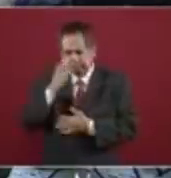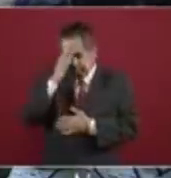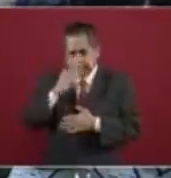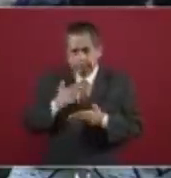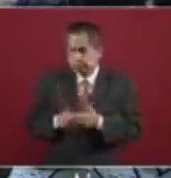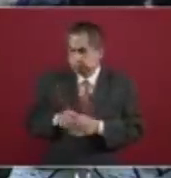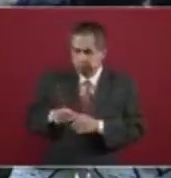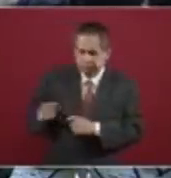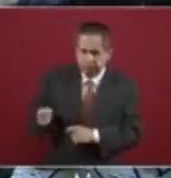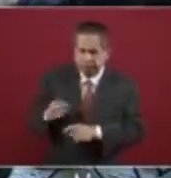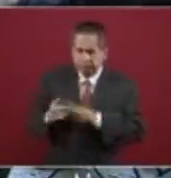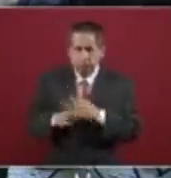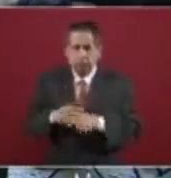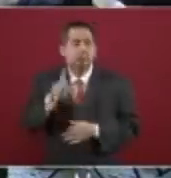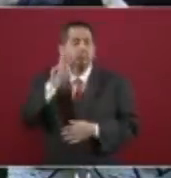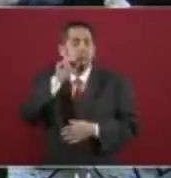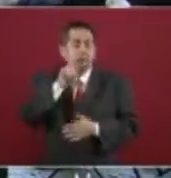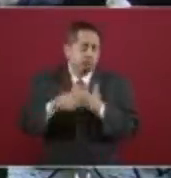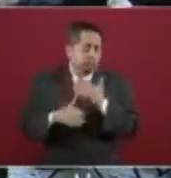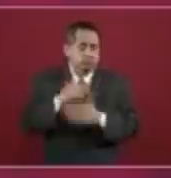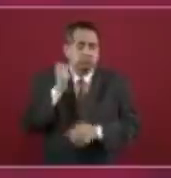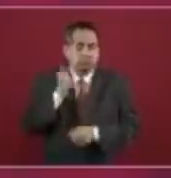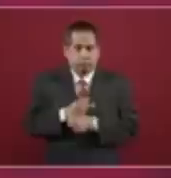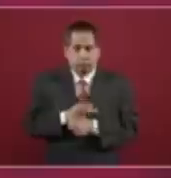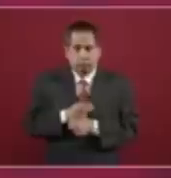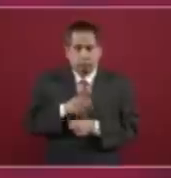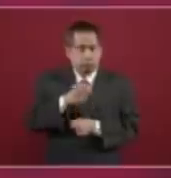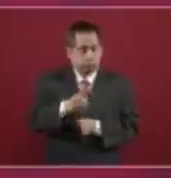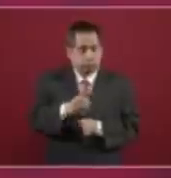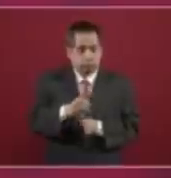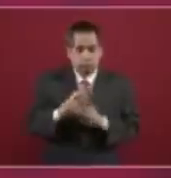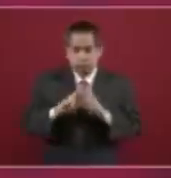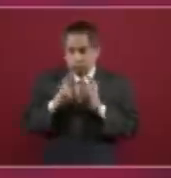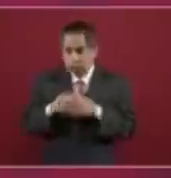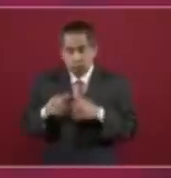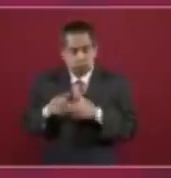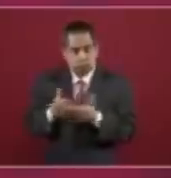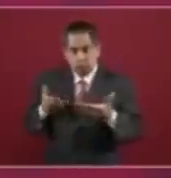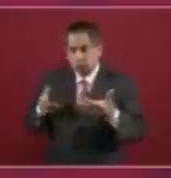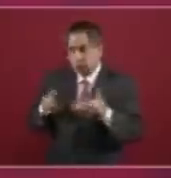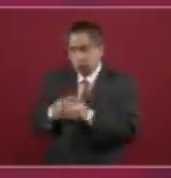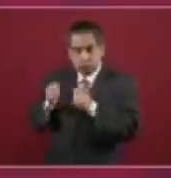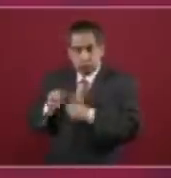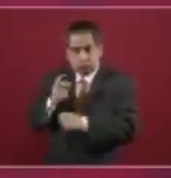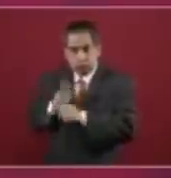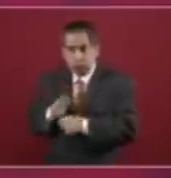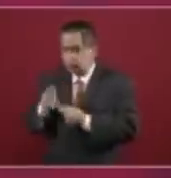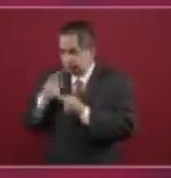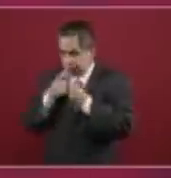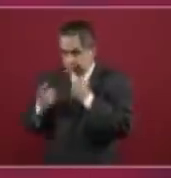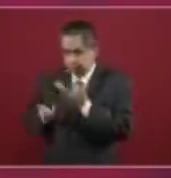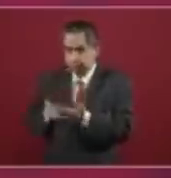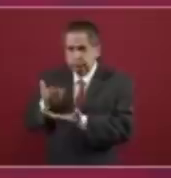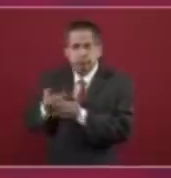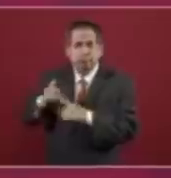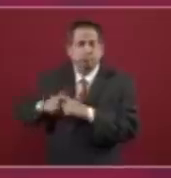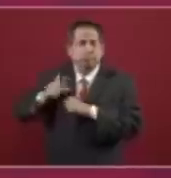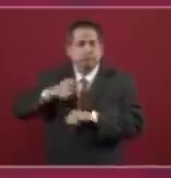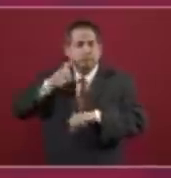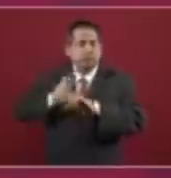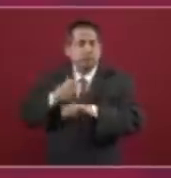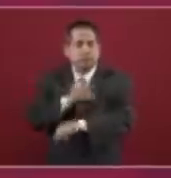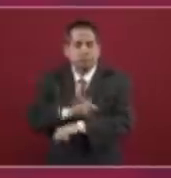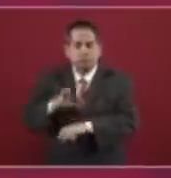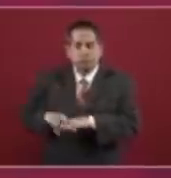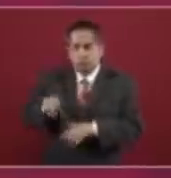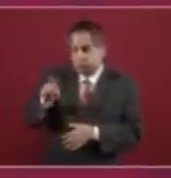se ve y mañana en la mañana en la reunión de seguridad que coordina precisamente